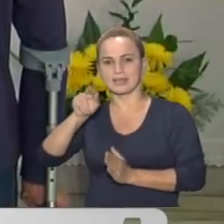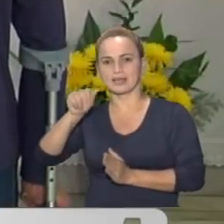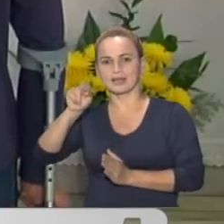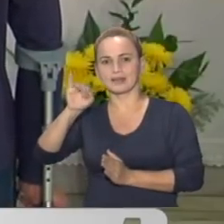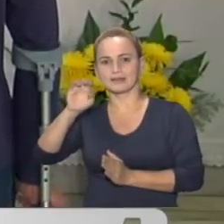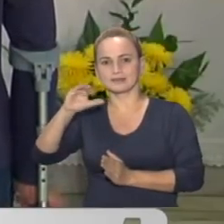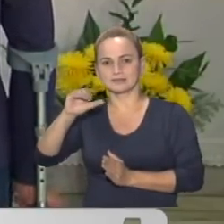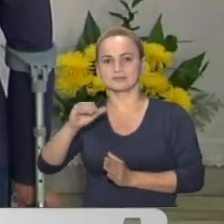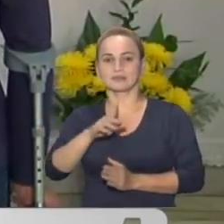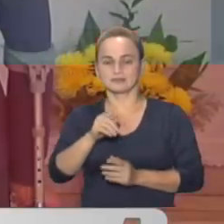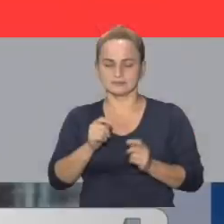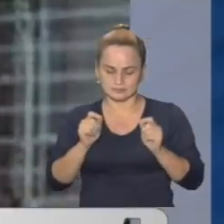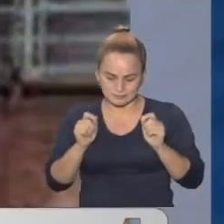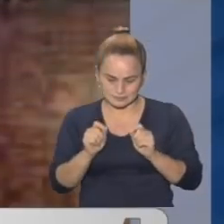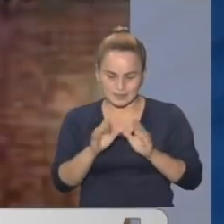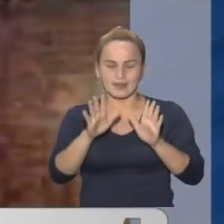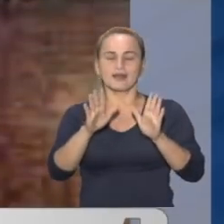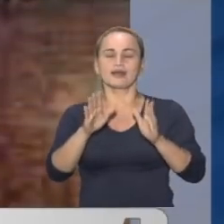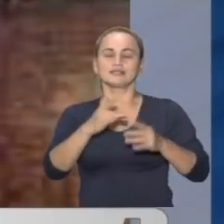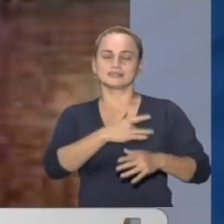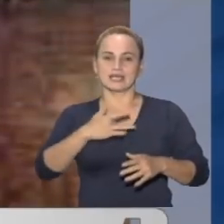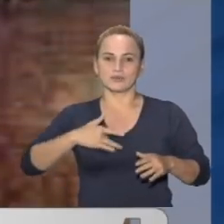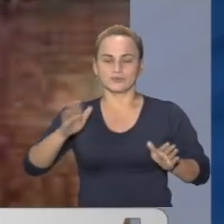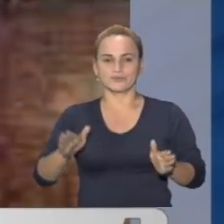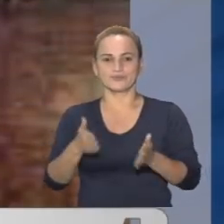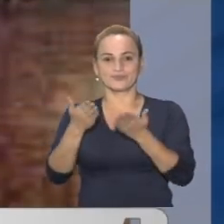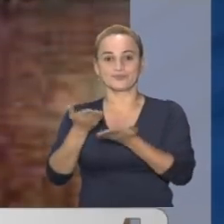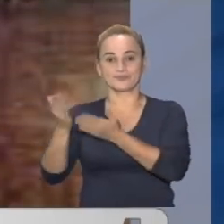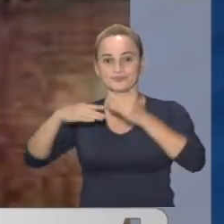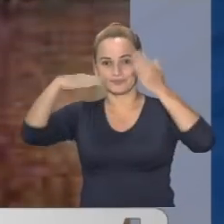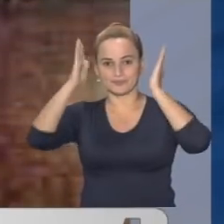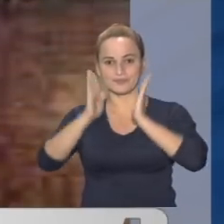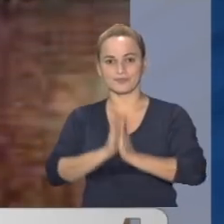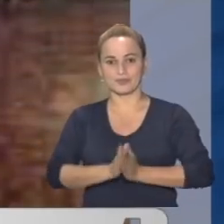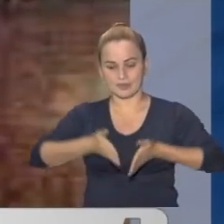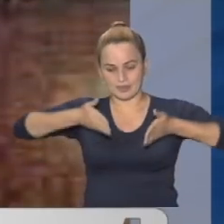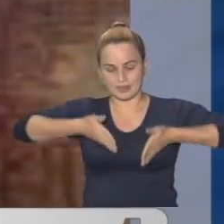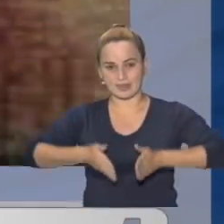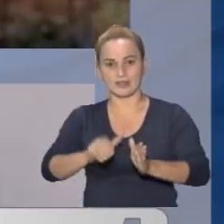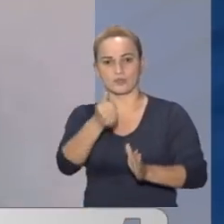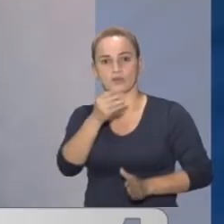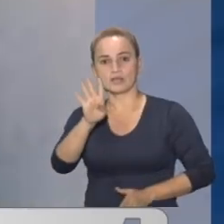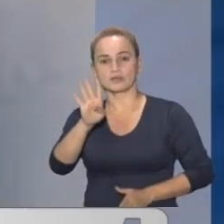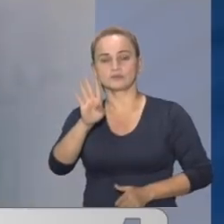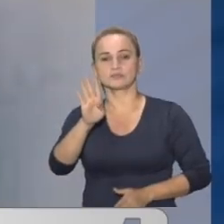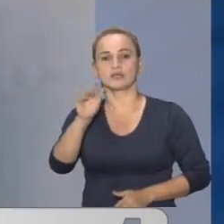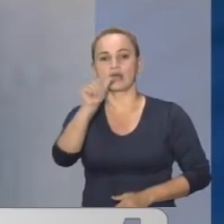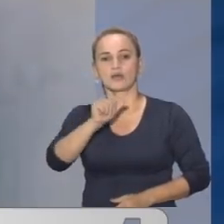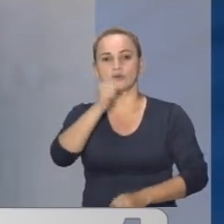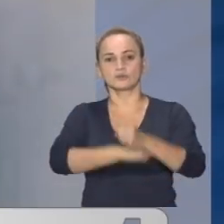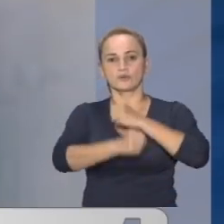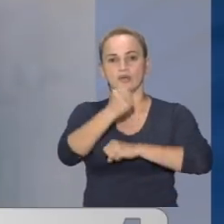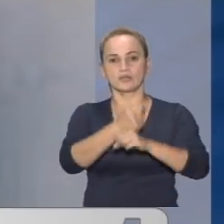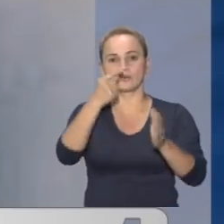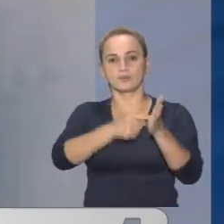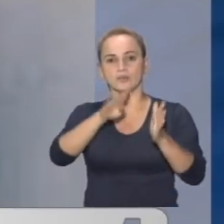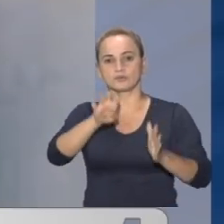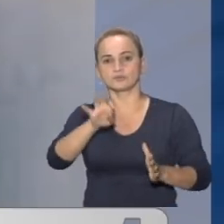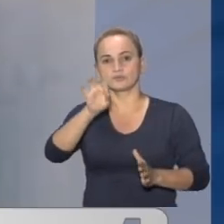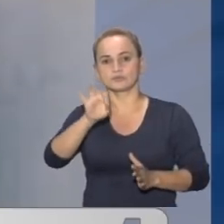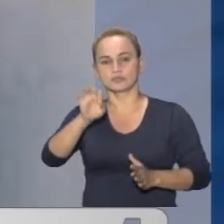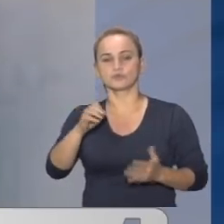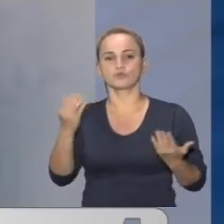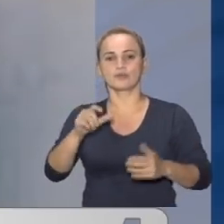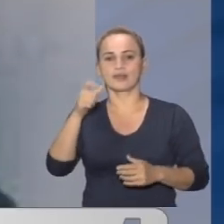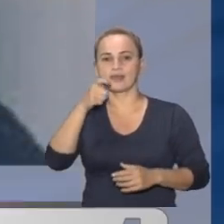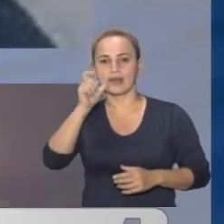milagro de la salud. La hermana María Berenice Duque nació el 14 de agosto de 1898 en Salamina, Caldas.